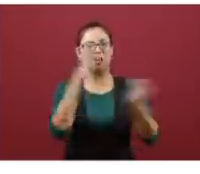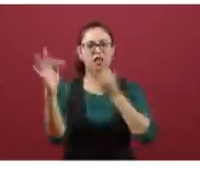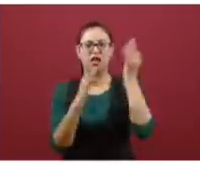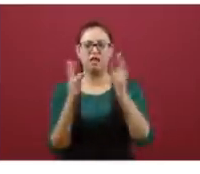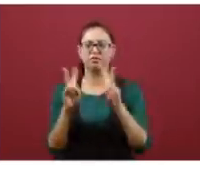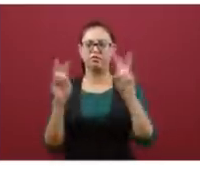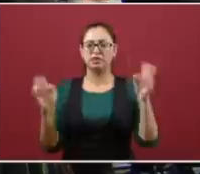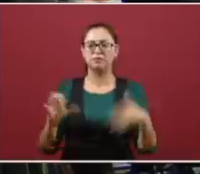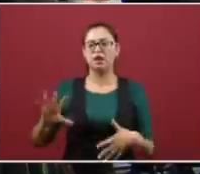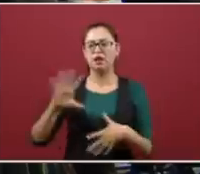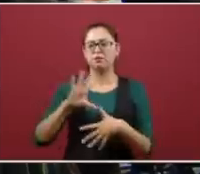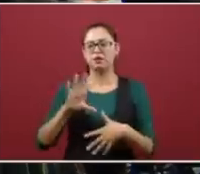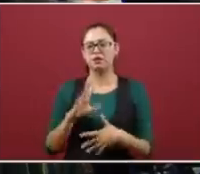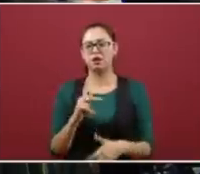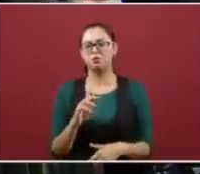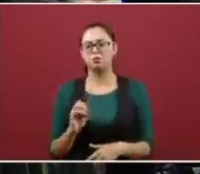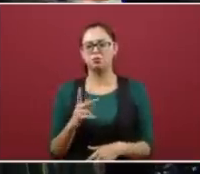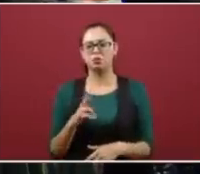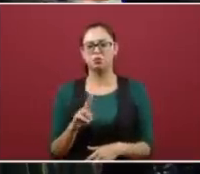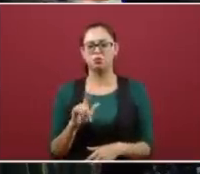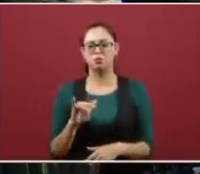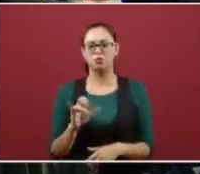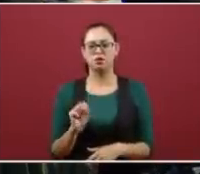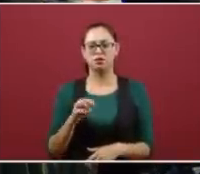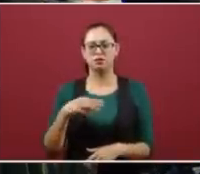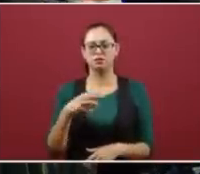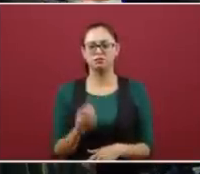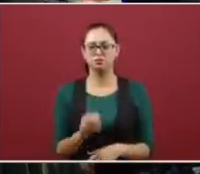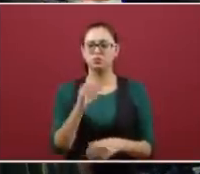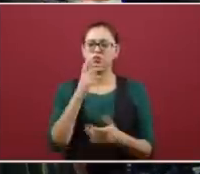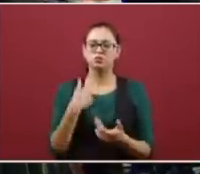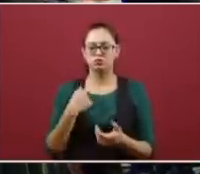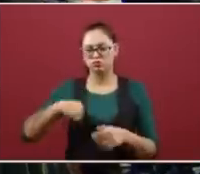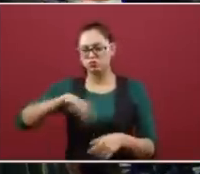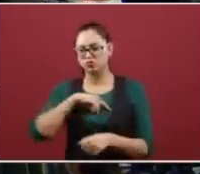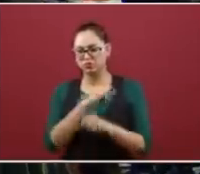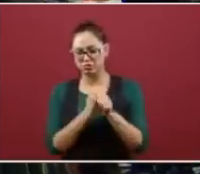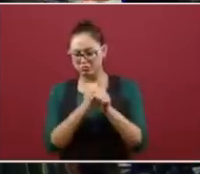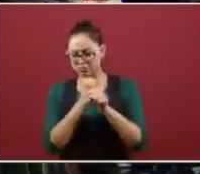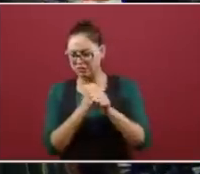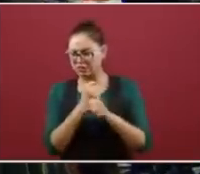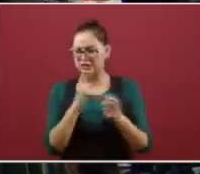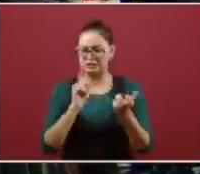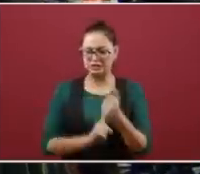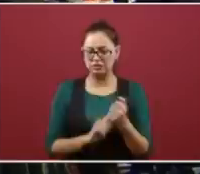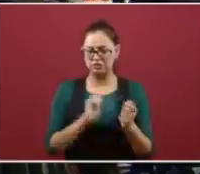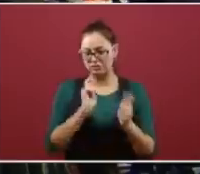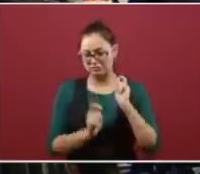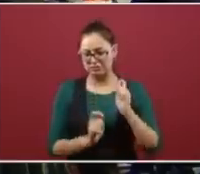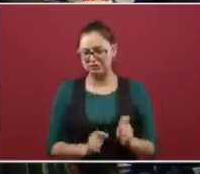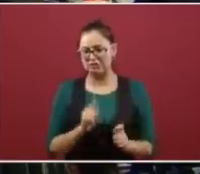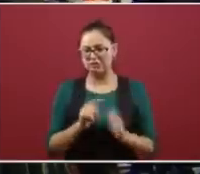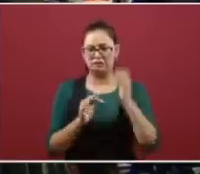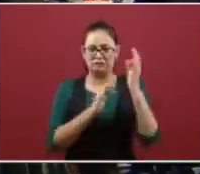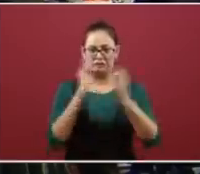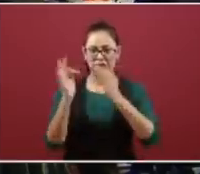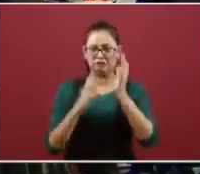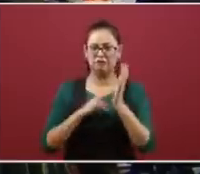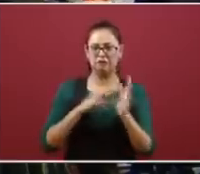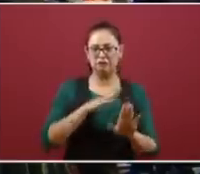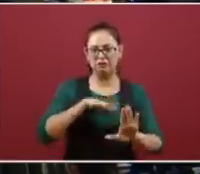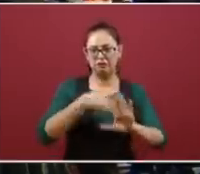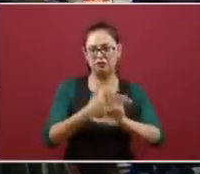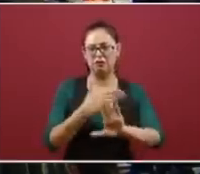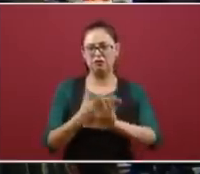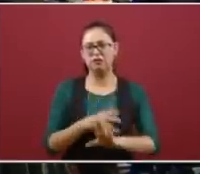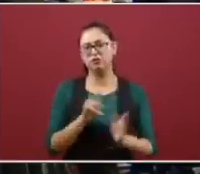en américa estamos investigando si también otros de los elementos relacionados con la campaña negra de 2017 y